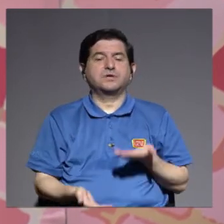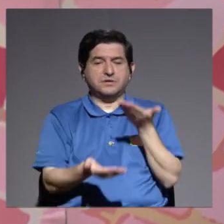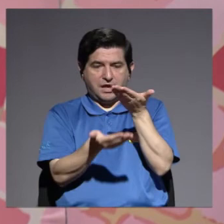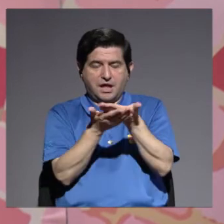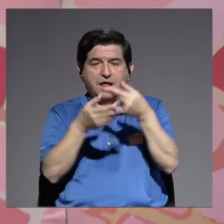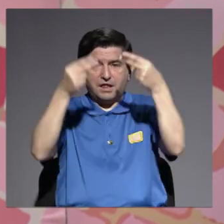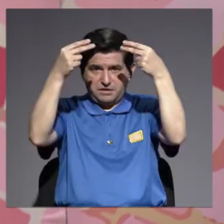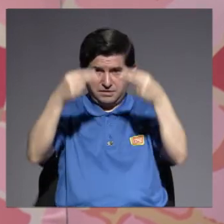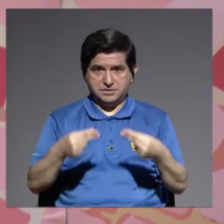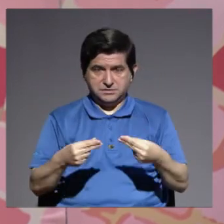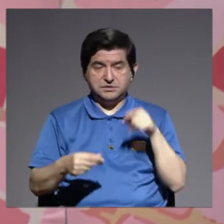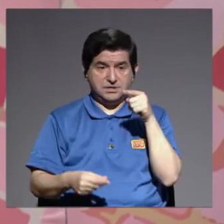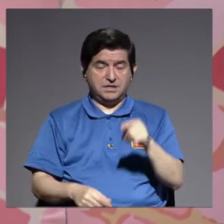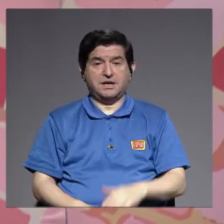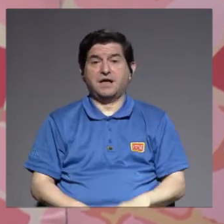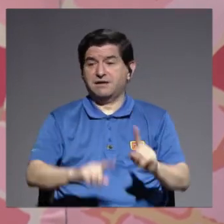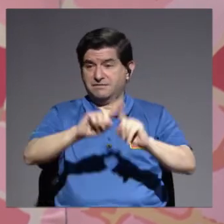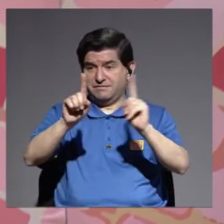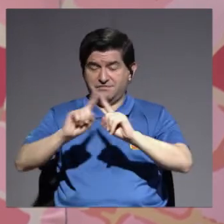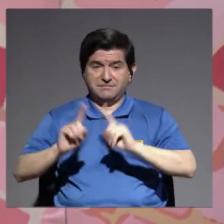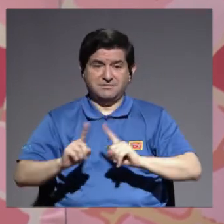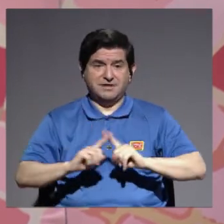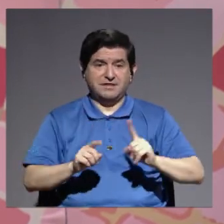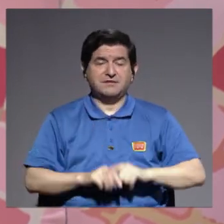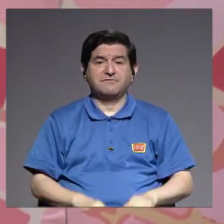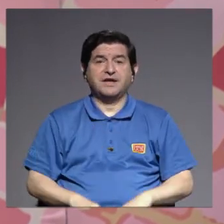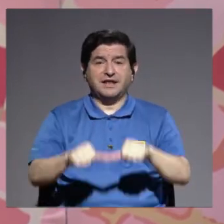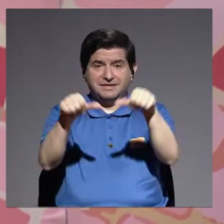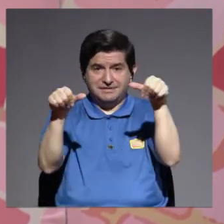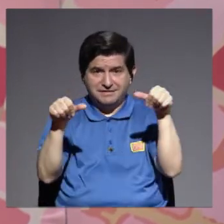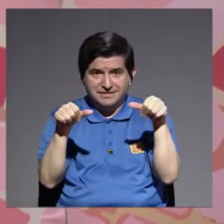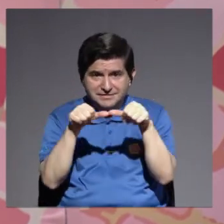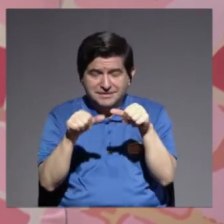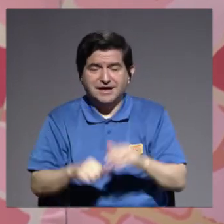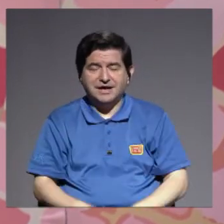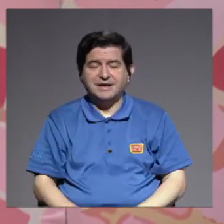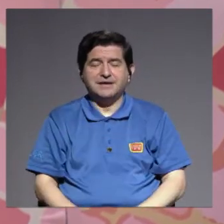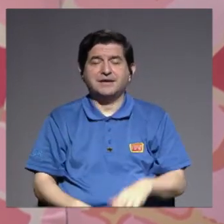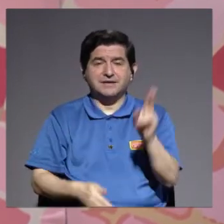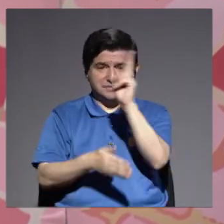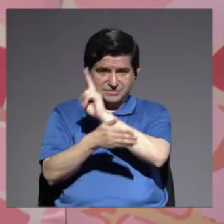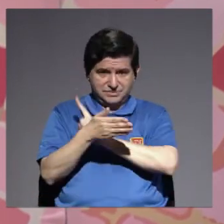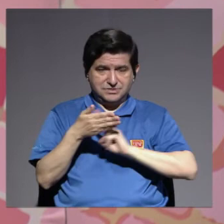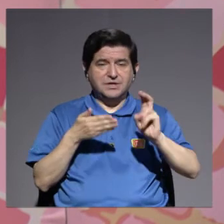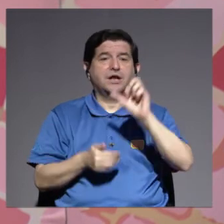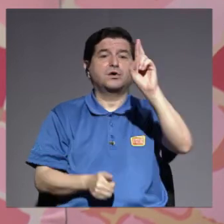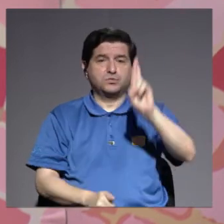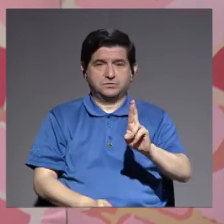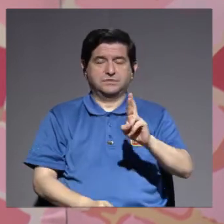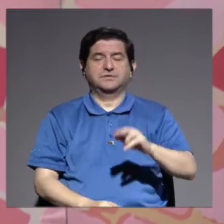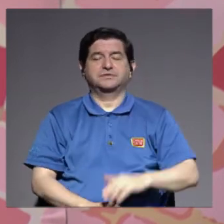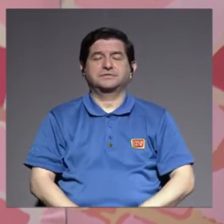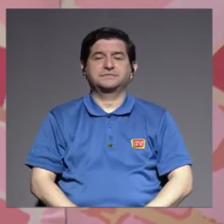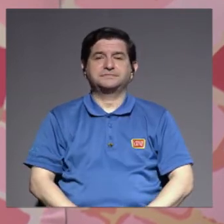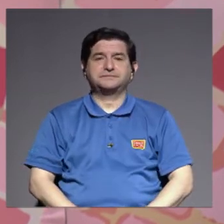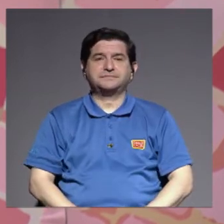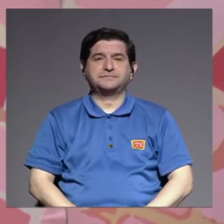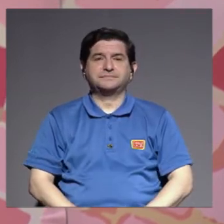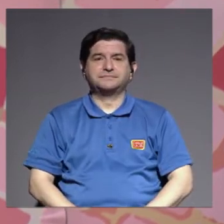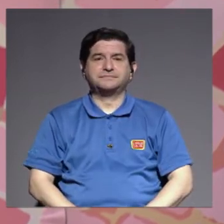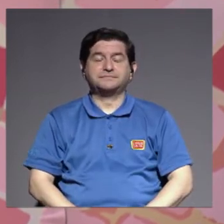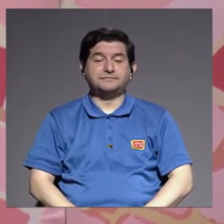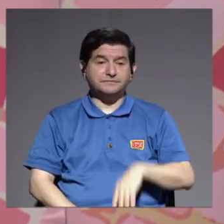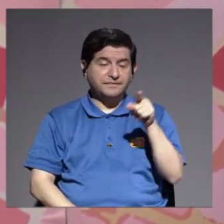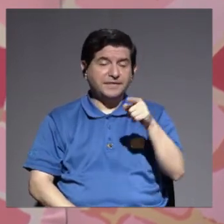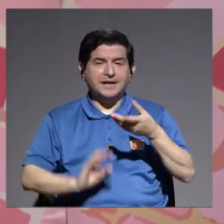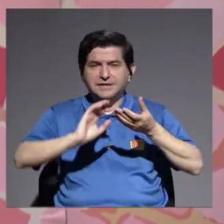presupuesto, este presupuesto sale de diferentes renglones de la Universidad de Costa Rica y estos son